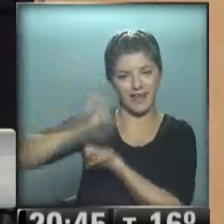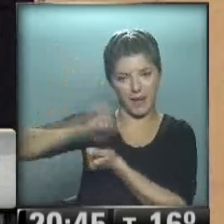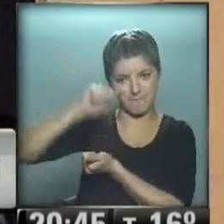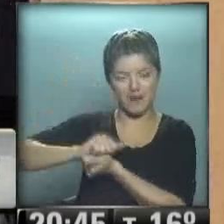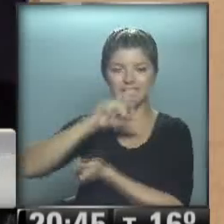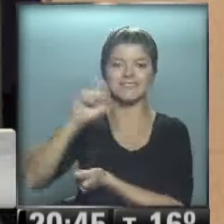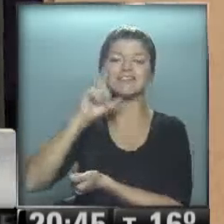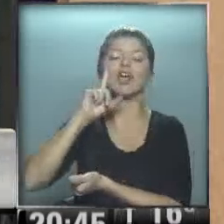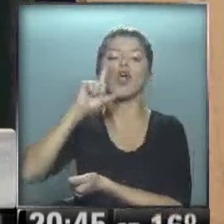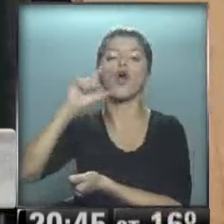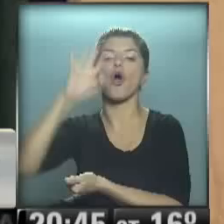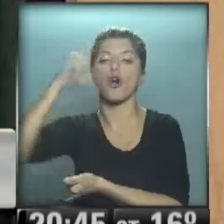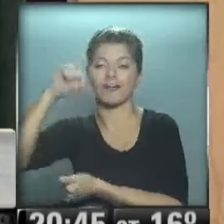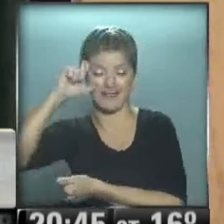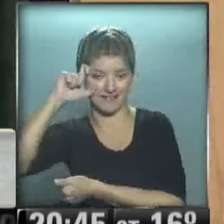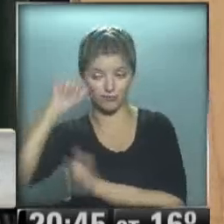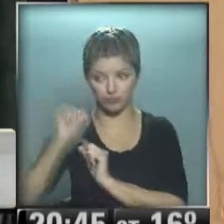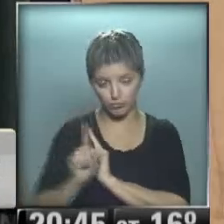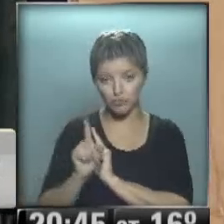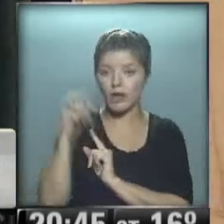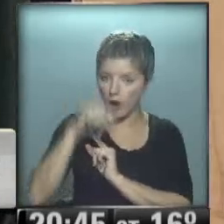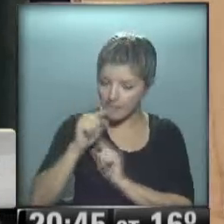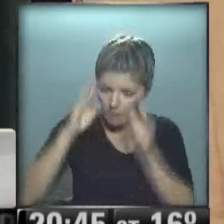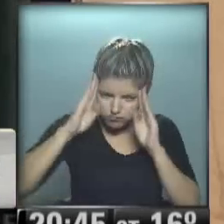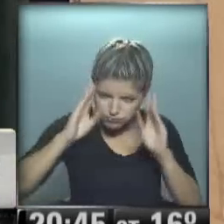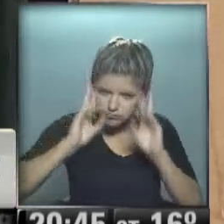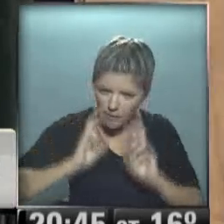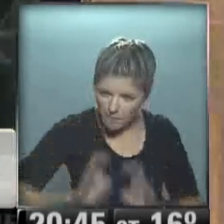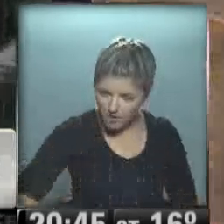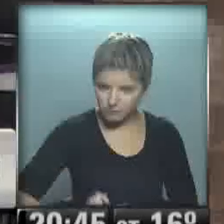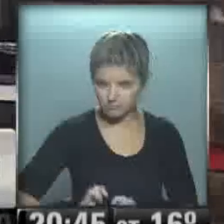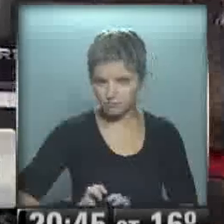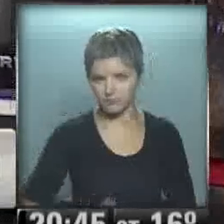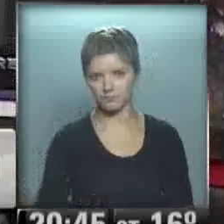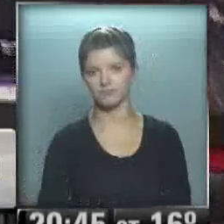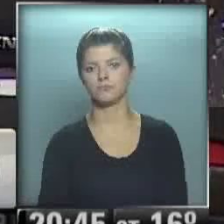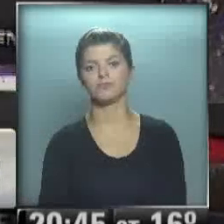Chicone en una operatoria que ahora ocupa el centro de la investigación judicial.